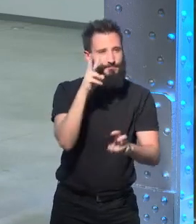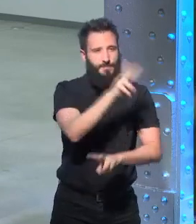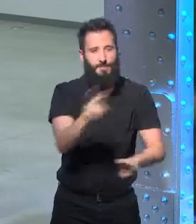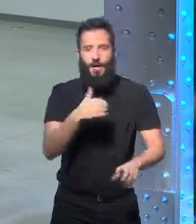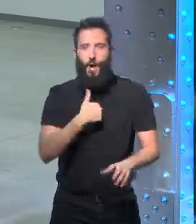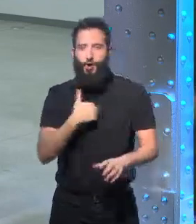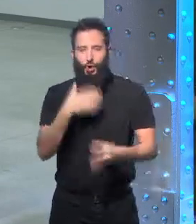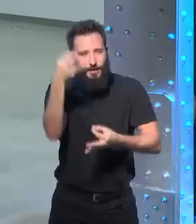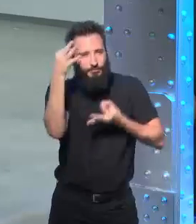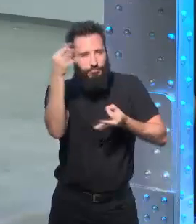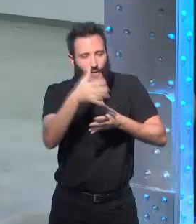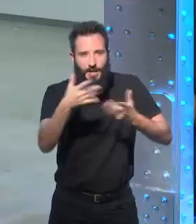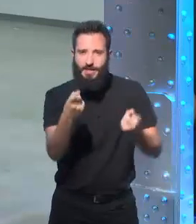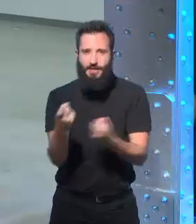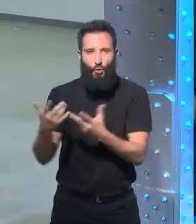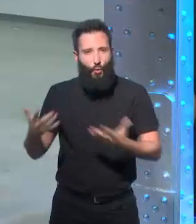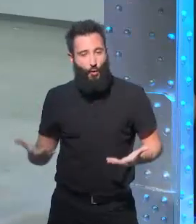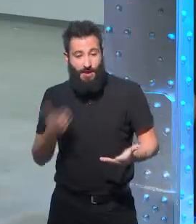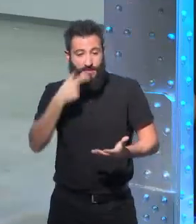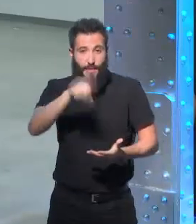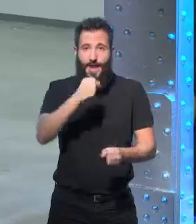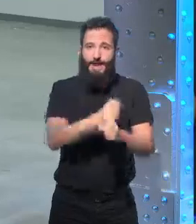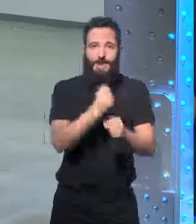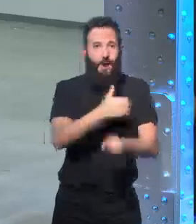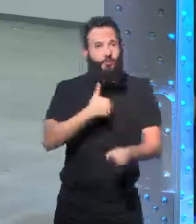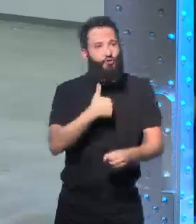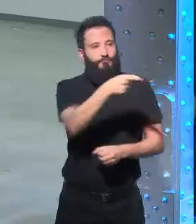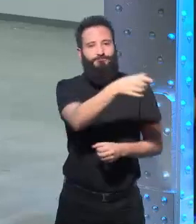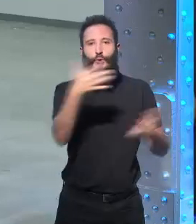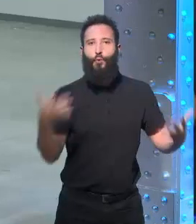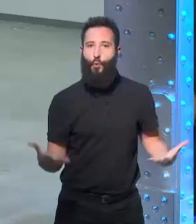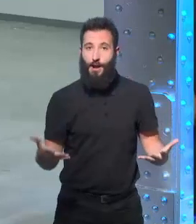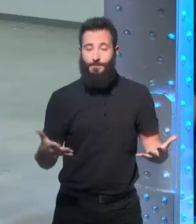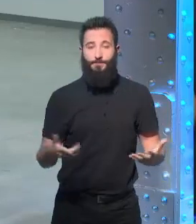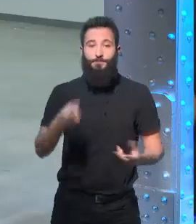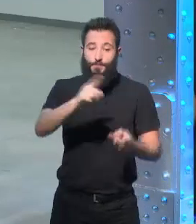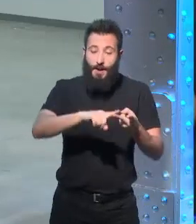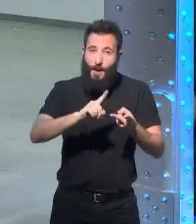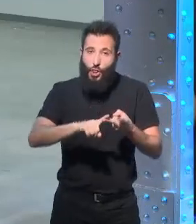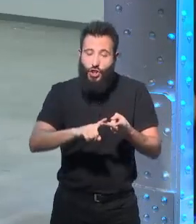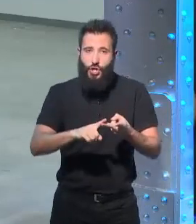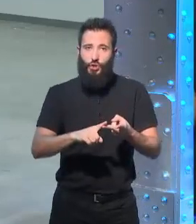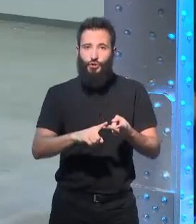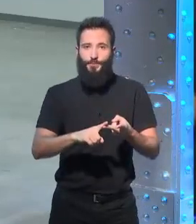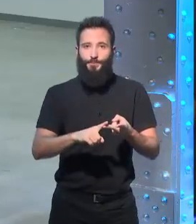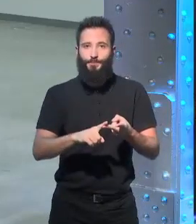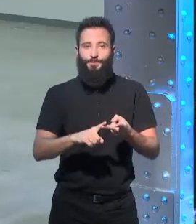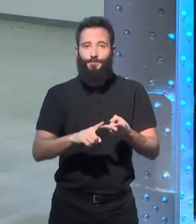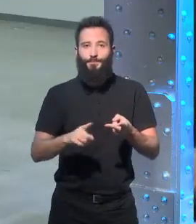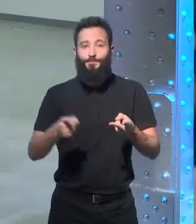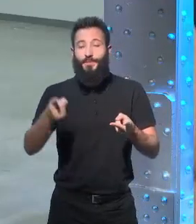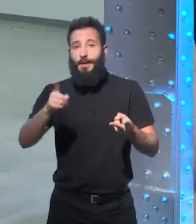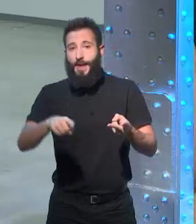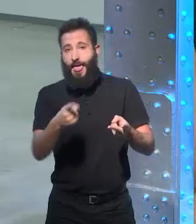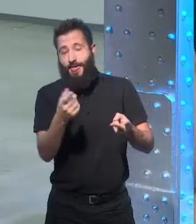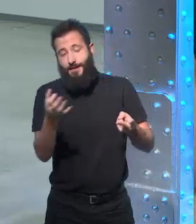rol necesitan y qué funciones van a desempeñar esos roles. Por otra parte, también debido